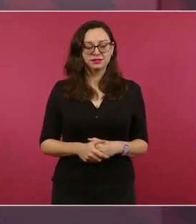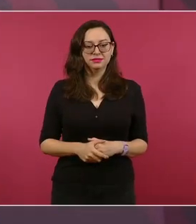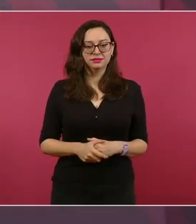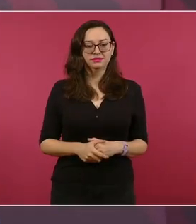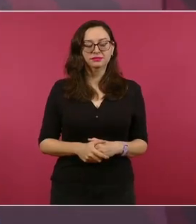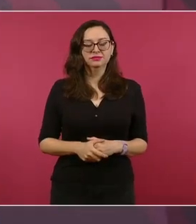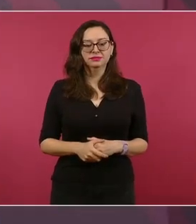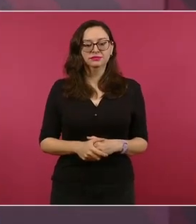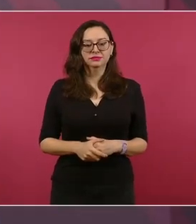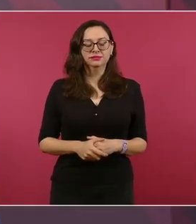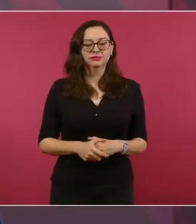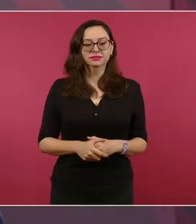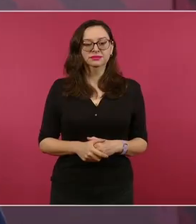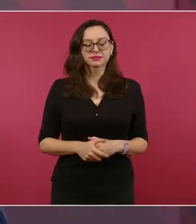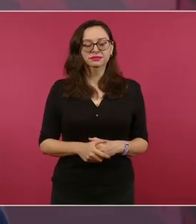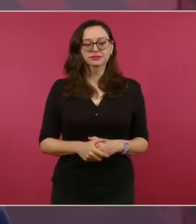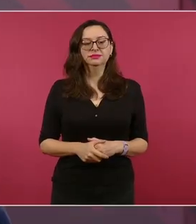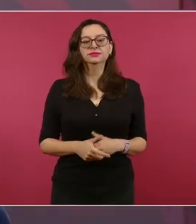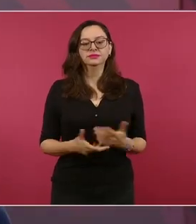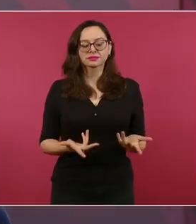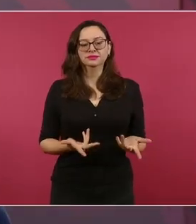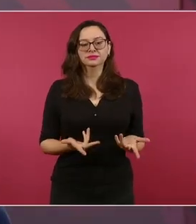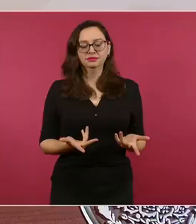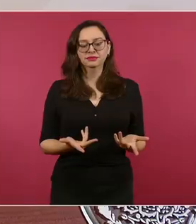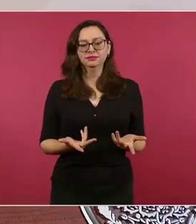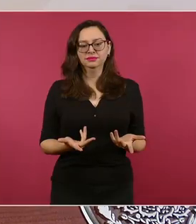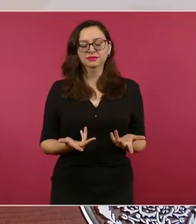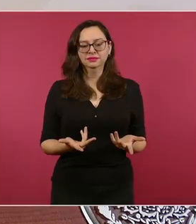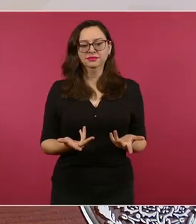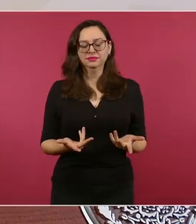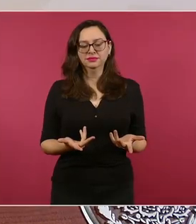se han portado muy solidarios, muy fraternos.